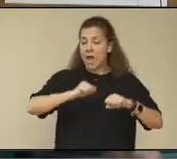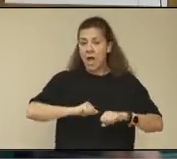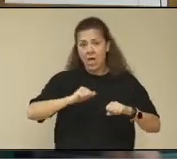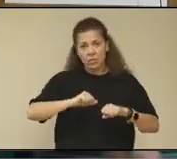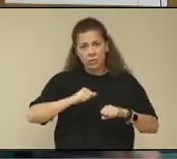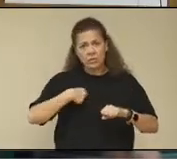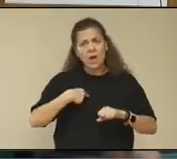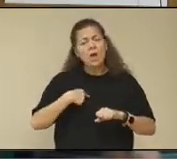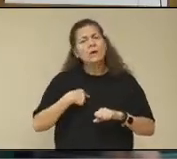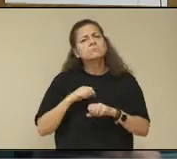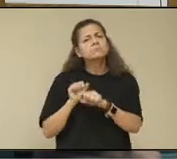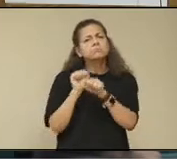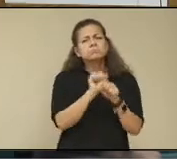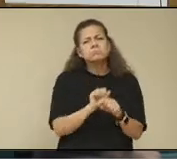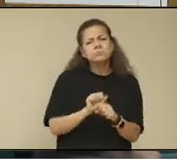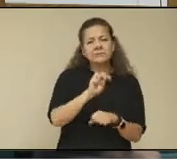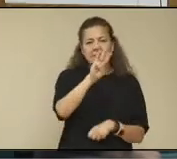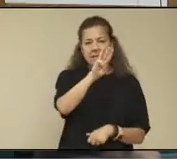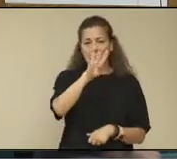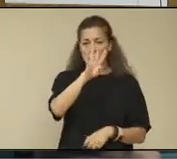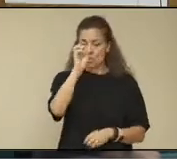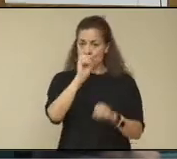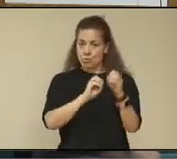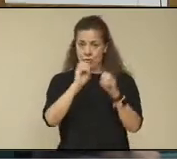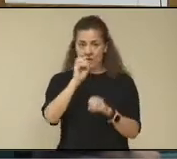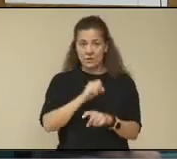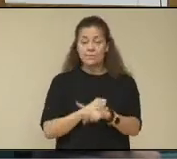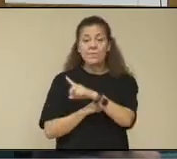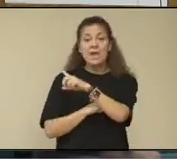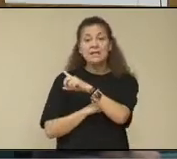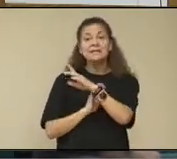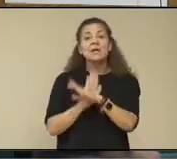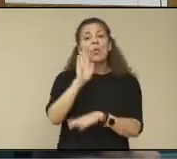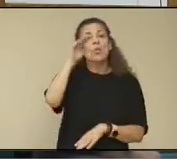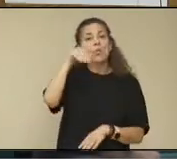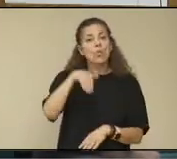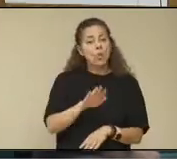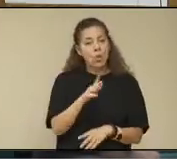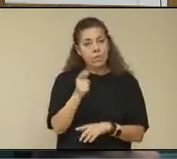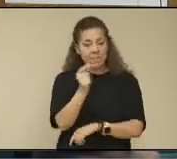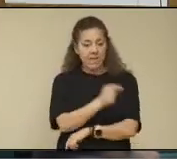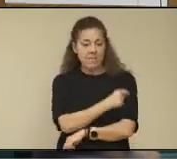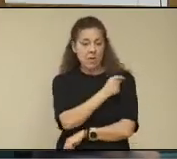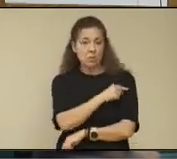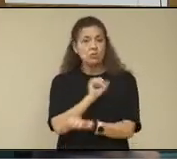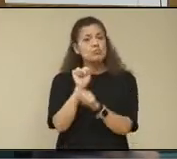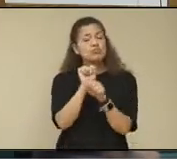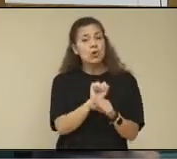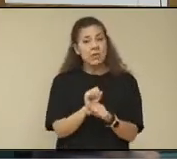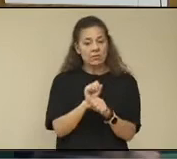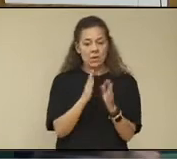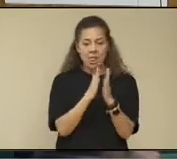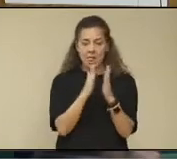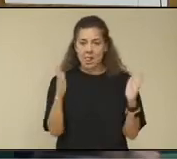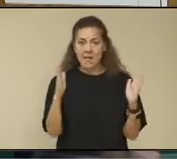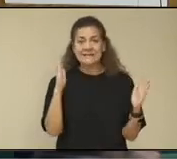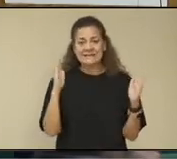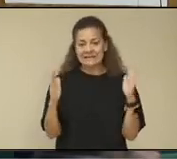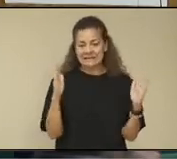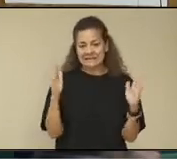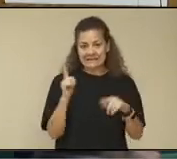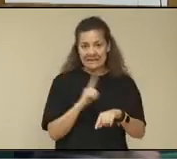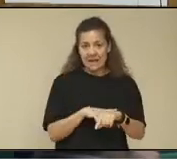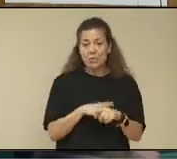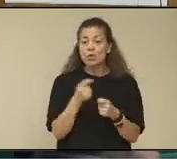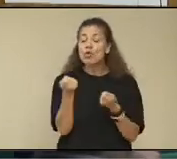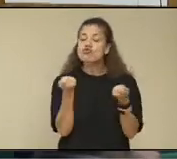una protección del 34%. Esta es la curva de vacuna de protección frente al tiempo, en el